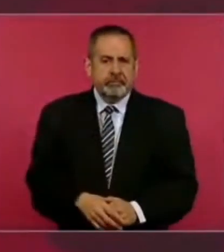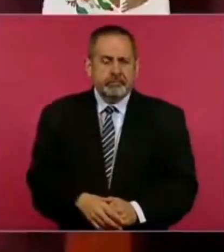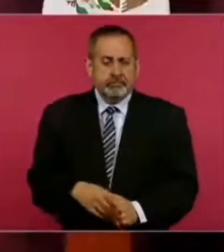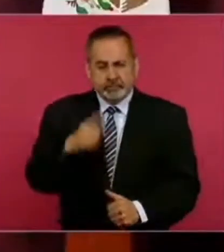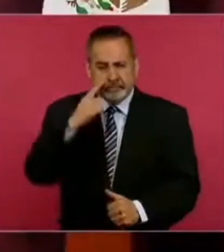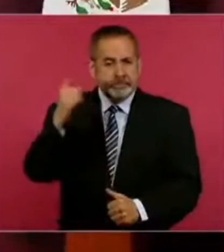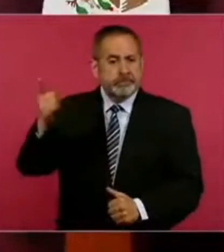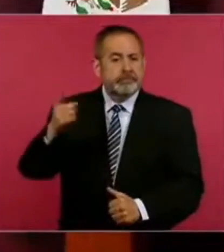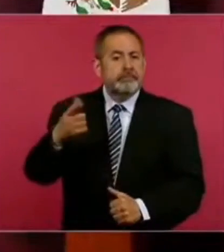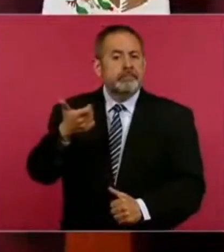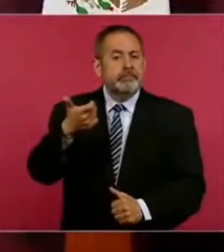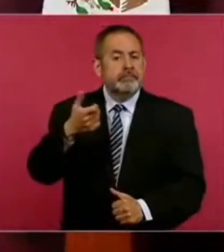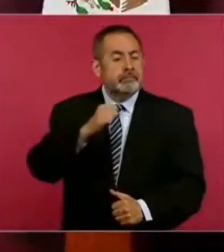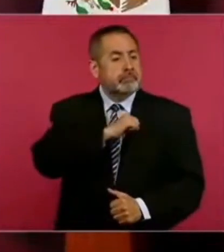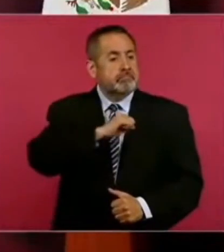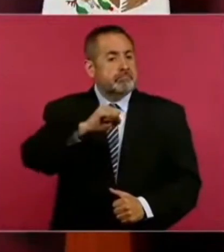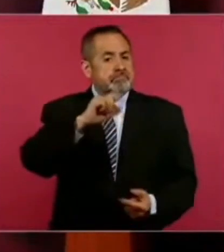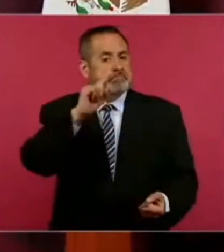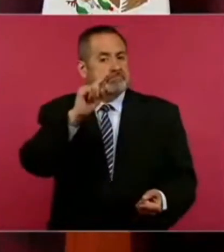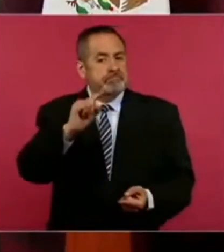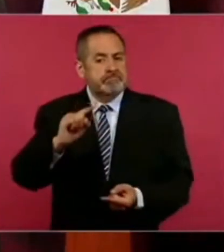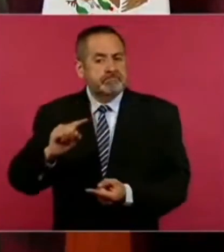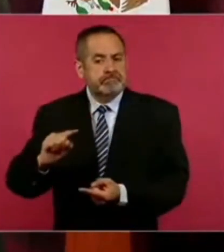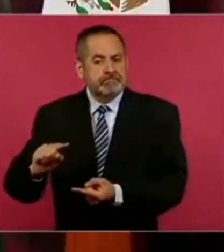Miren cómo está